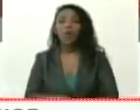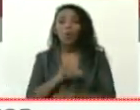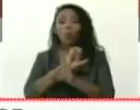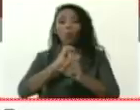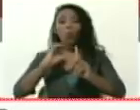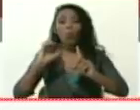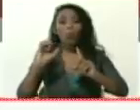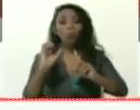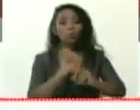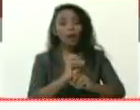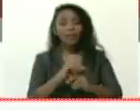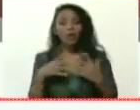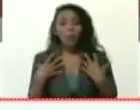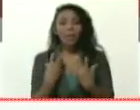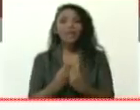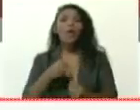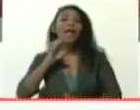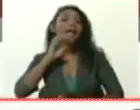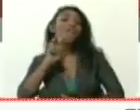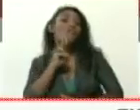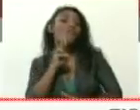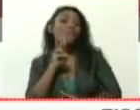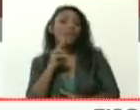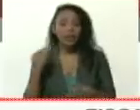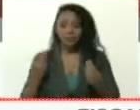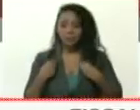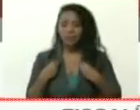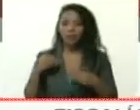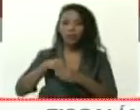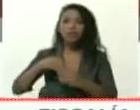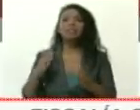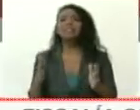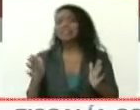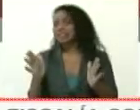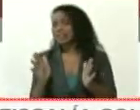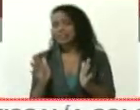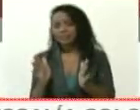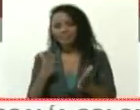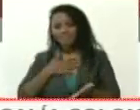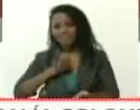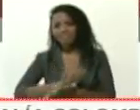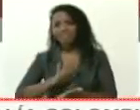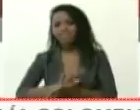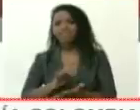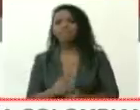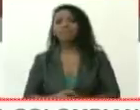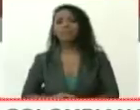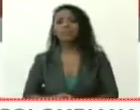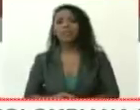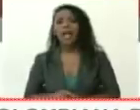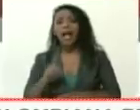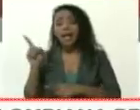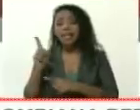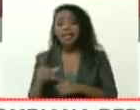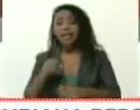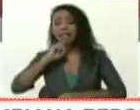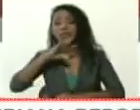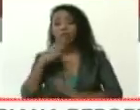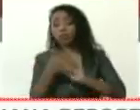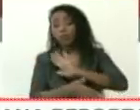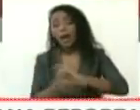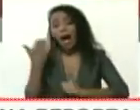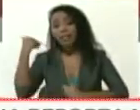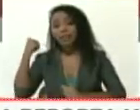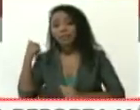cultural, el compañero Evo Morales, que vivieran en santa paz. Una sociedad fragmentada históricamente,